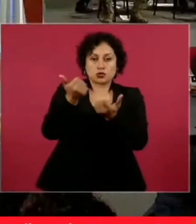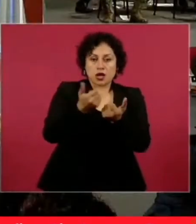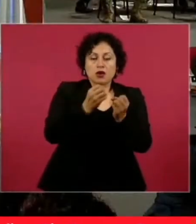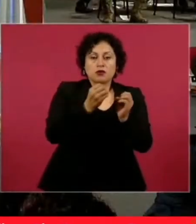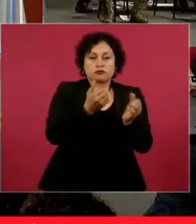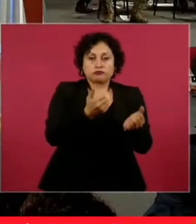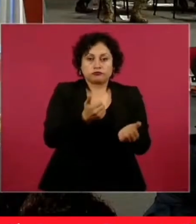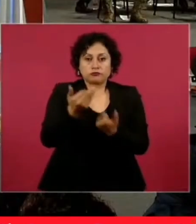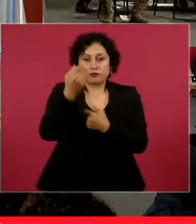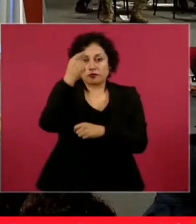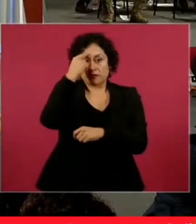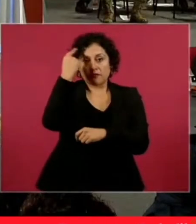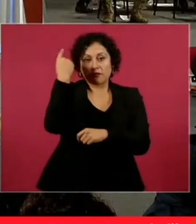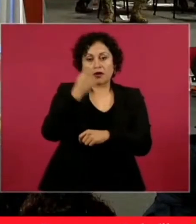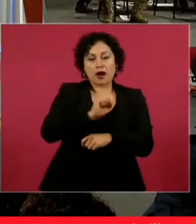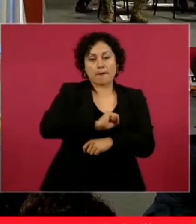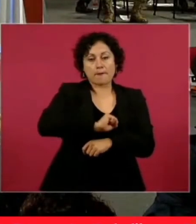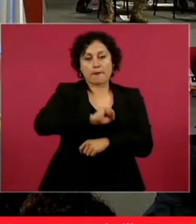Adelante.